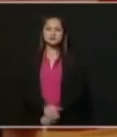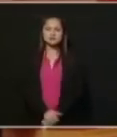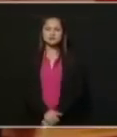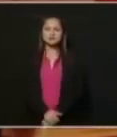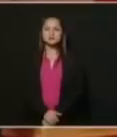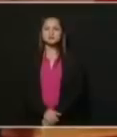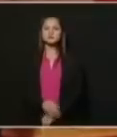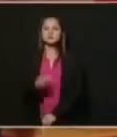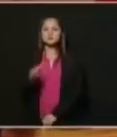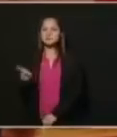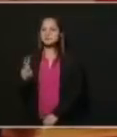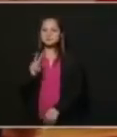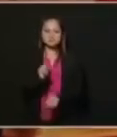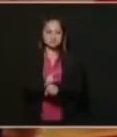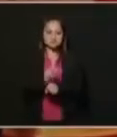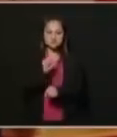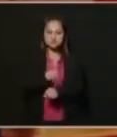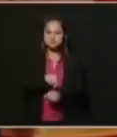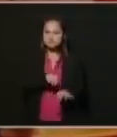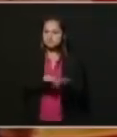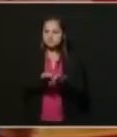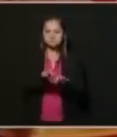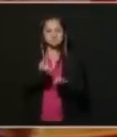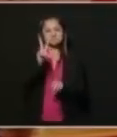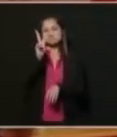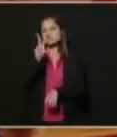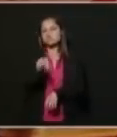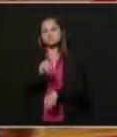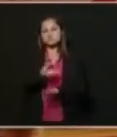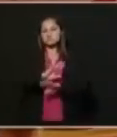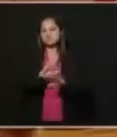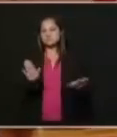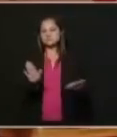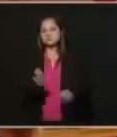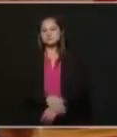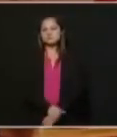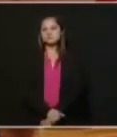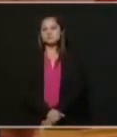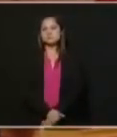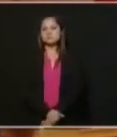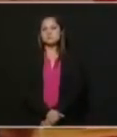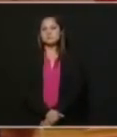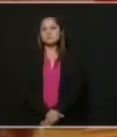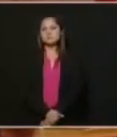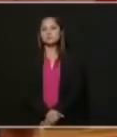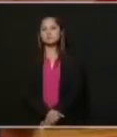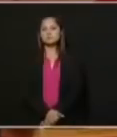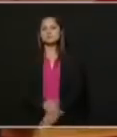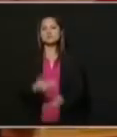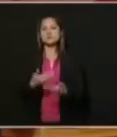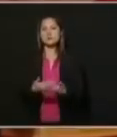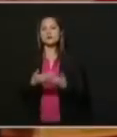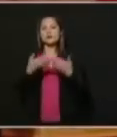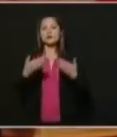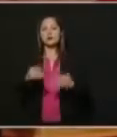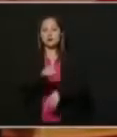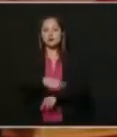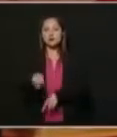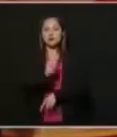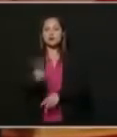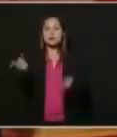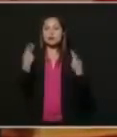no van a estar en la supervisión. Vamos a confiar a los